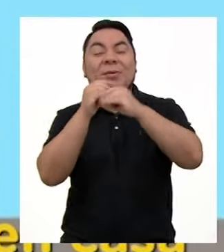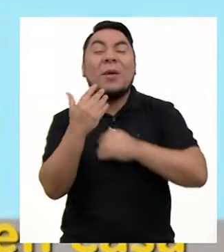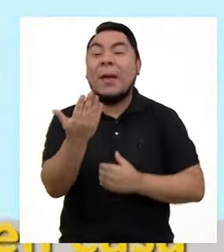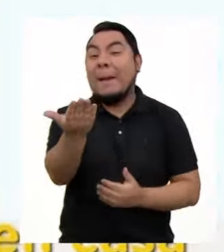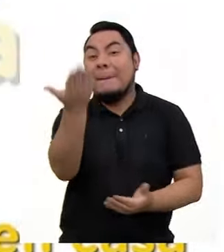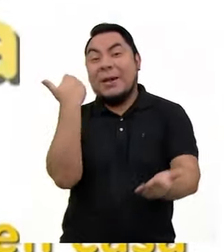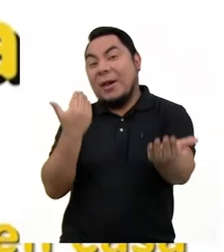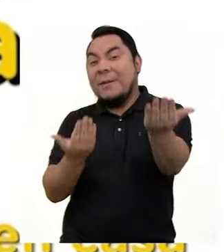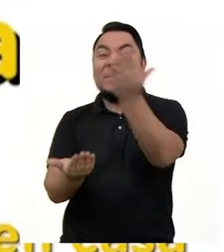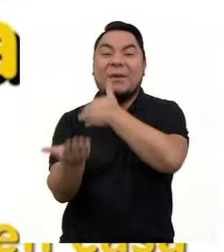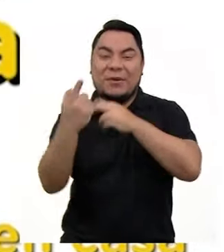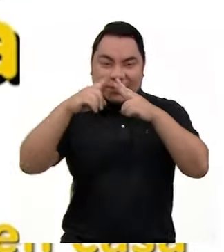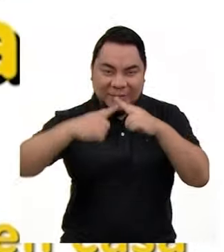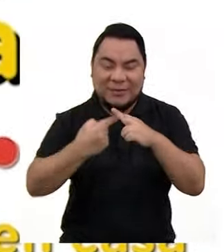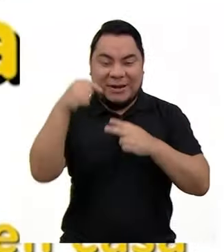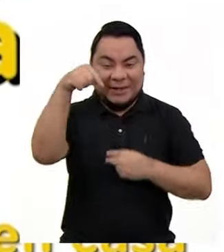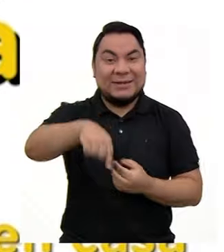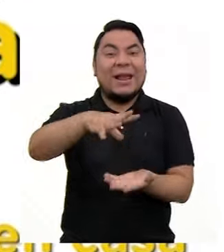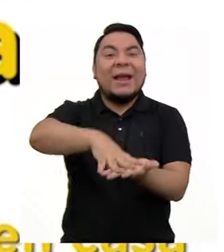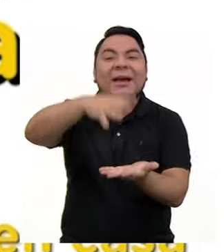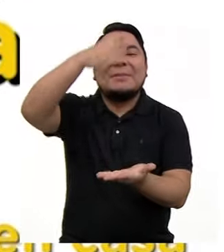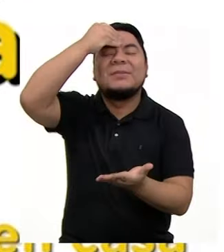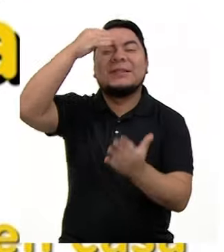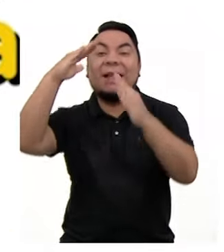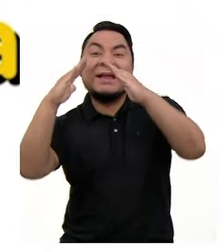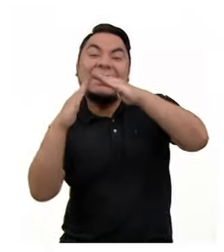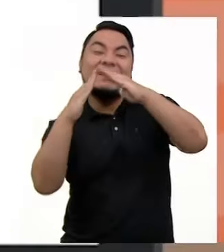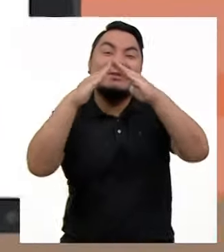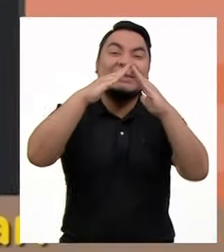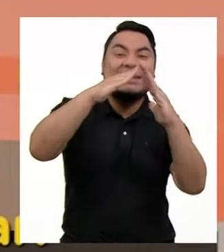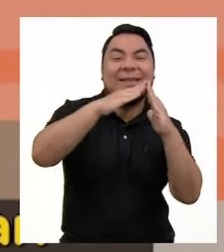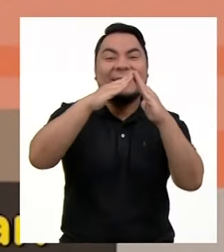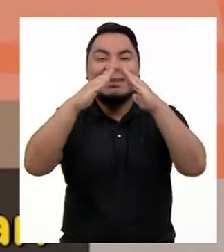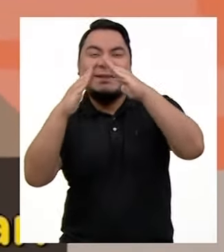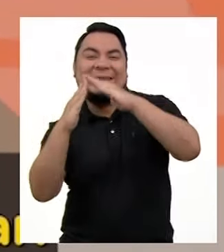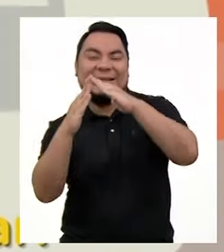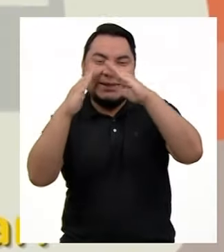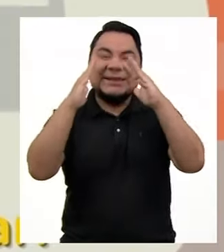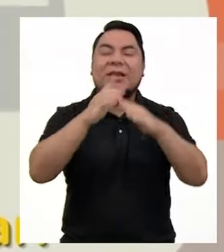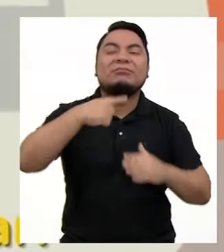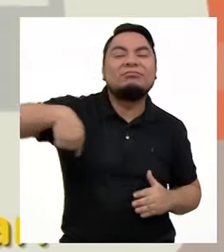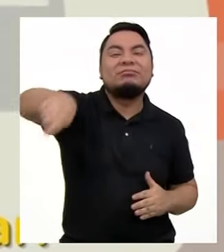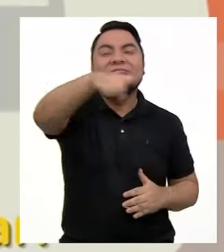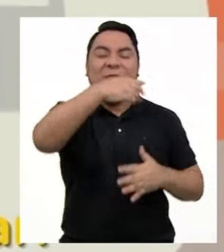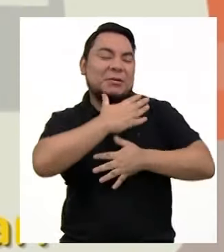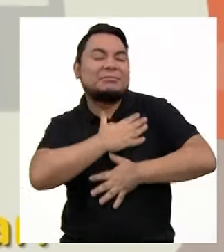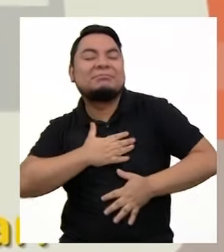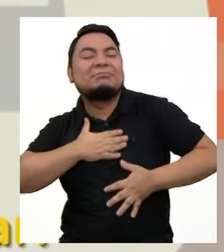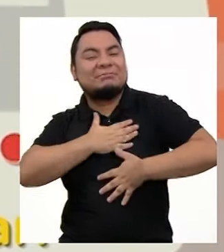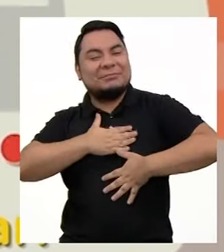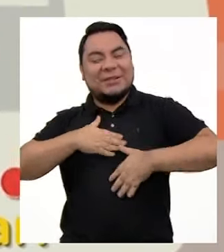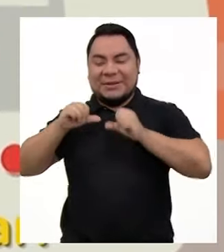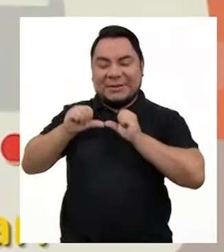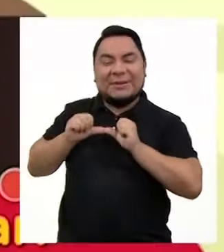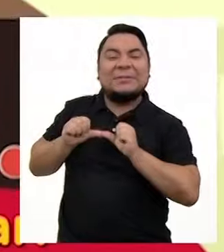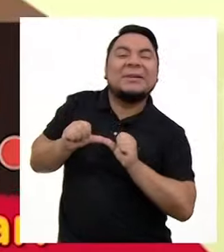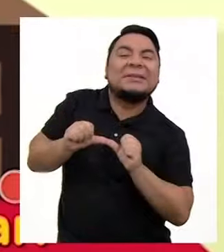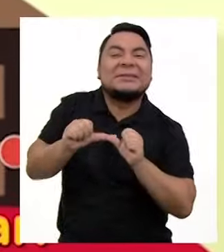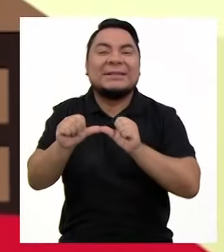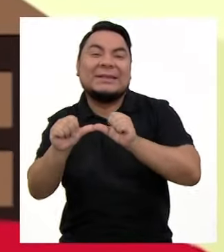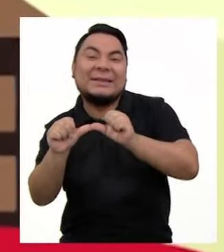Vamos a empezar Aprendo en Casa. Nos divertiremos sin